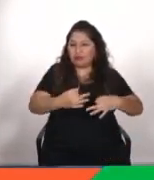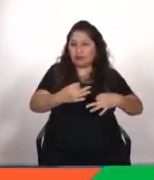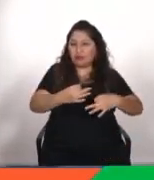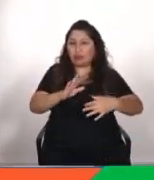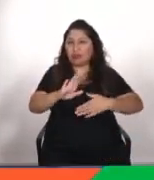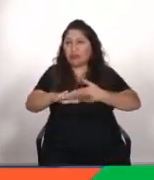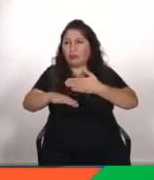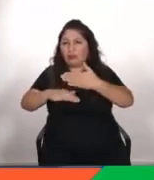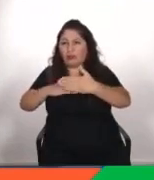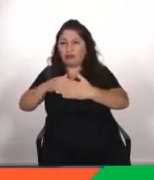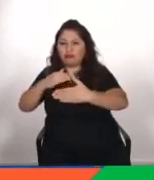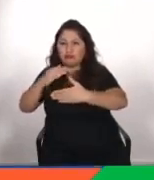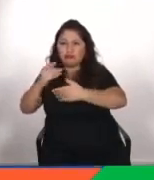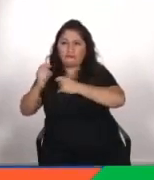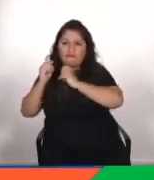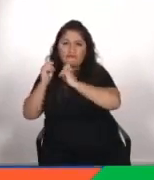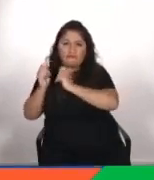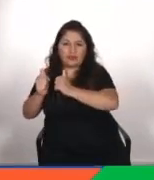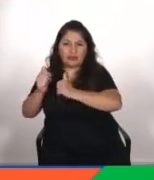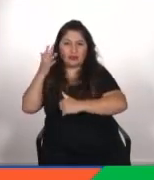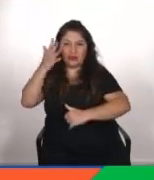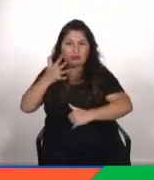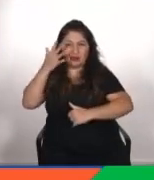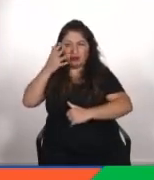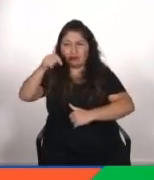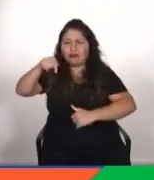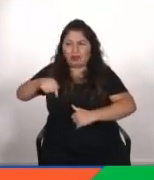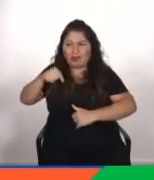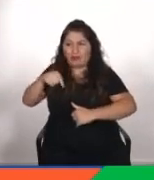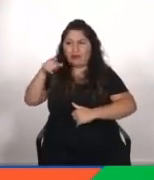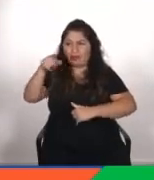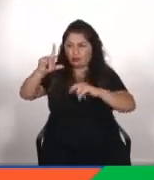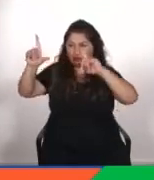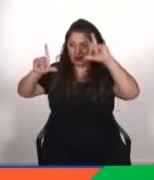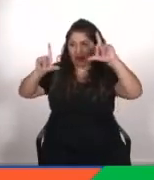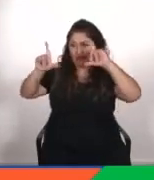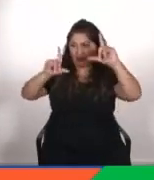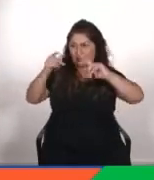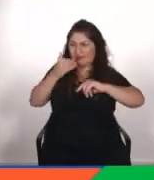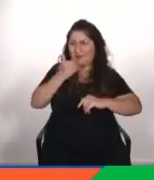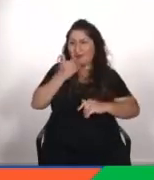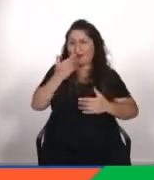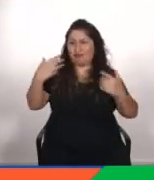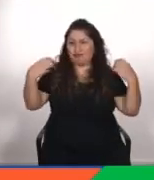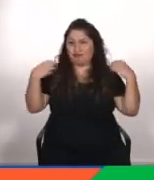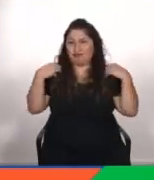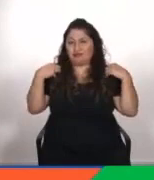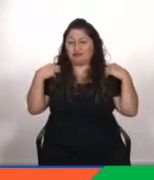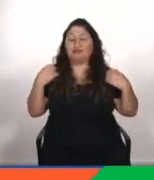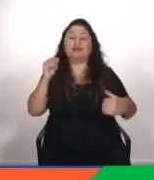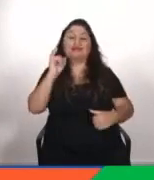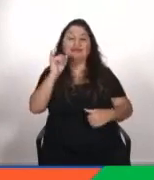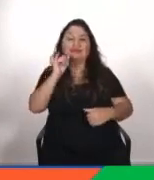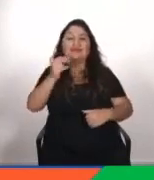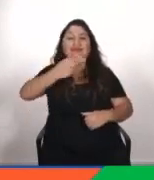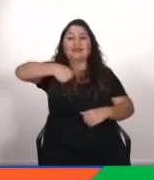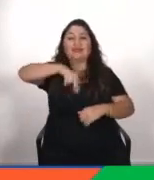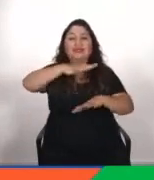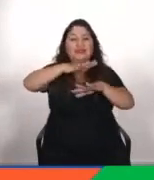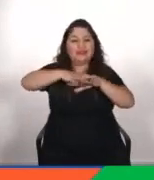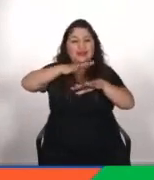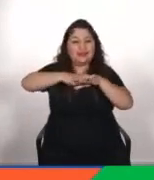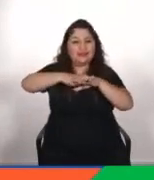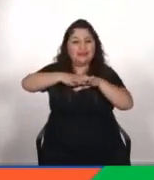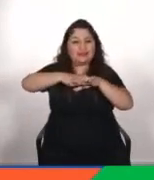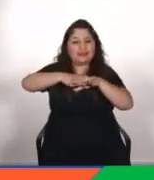excelente divulgador, ahora incluso conductor de un programa de televisión. Así es. Bueno, los matemáticos, como dices, efectivamente somos seres de luz,